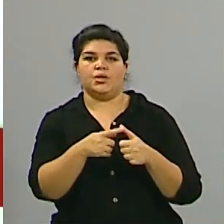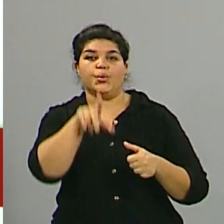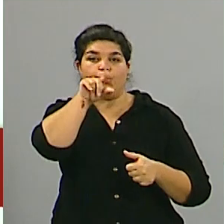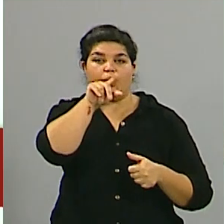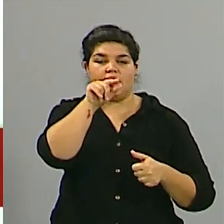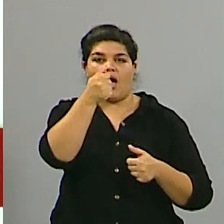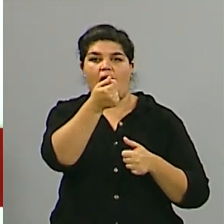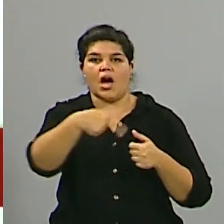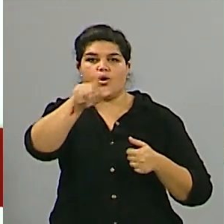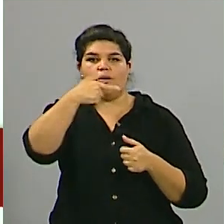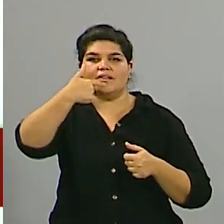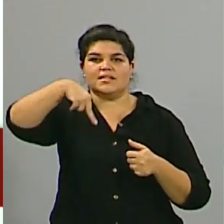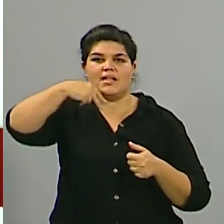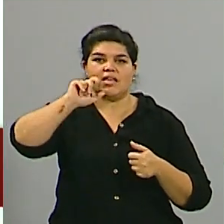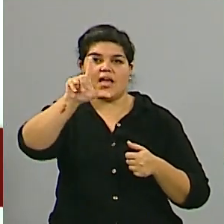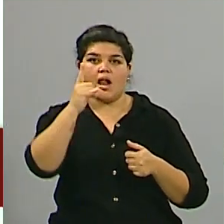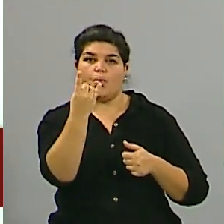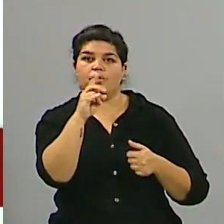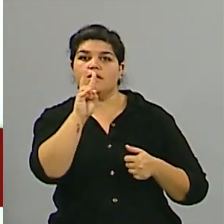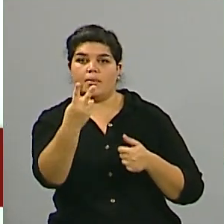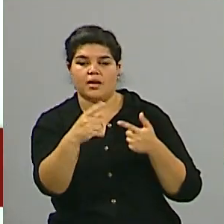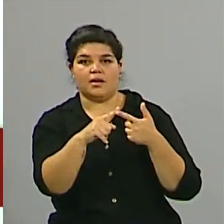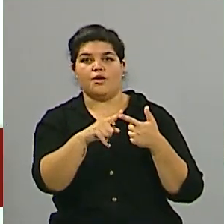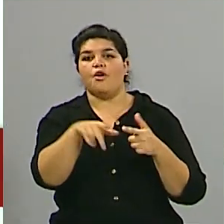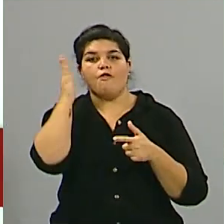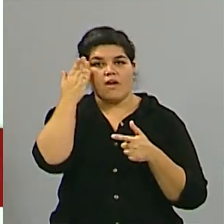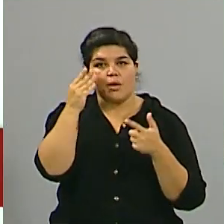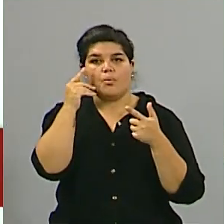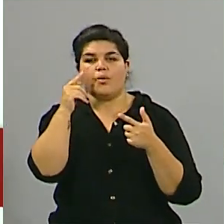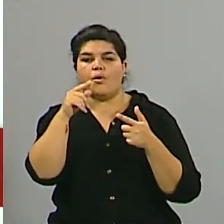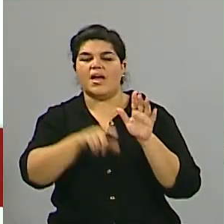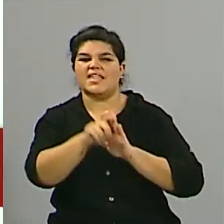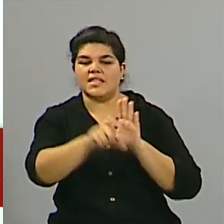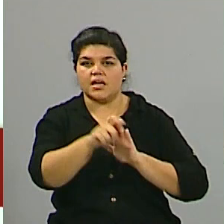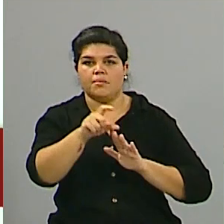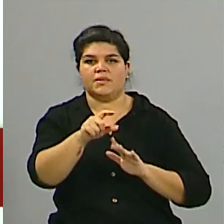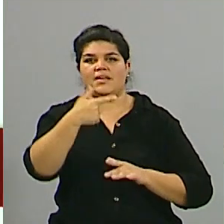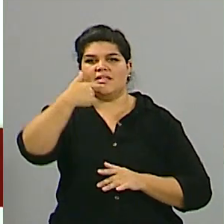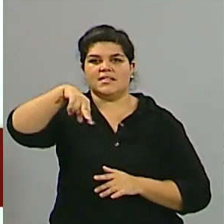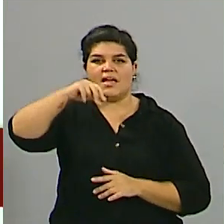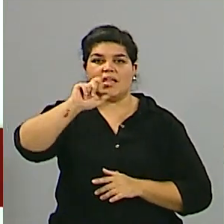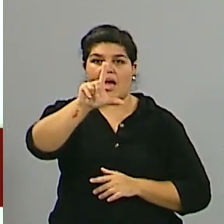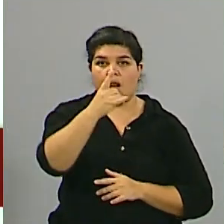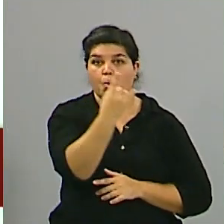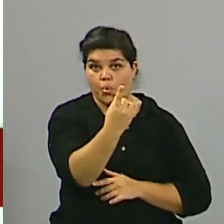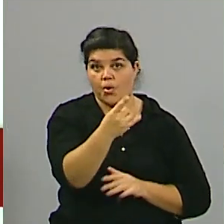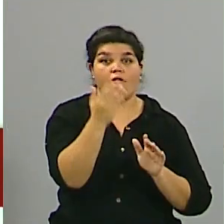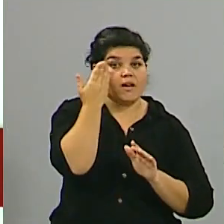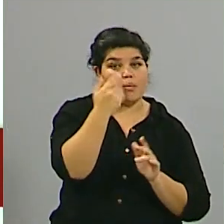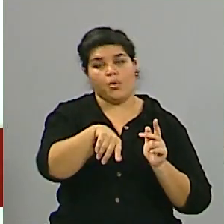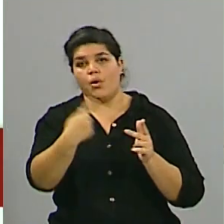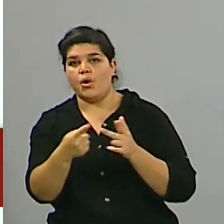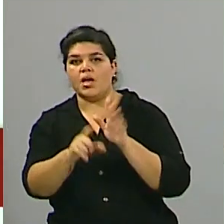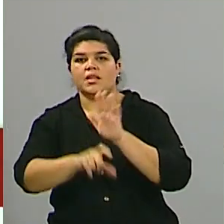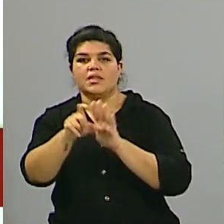Twitter, @señalutv. También estamos en Facebook y en Instagram como Señal U en Facebook y como Unidiversidad